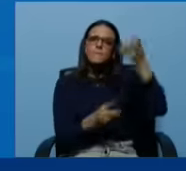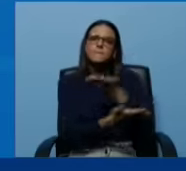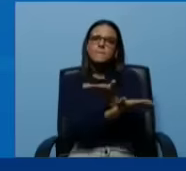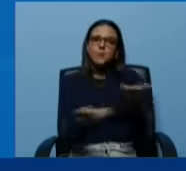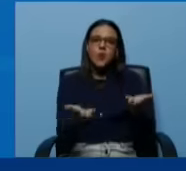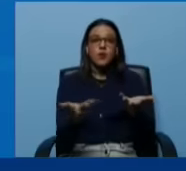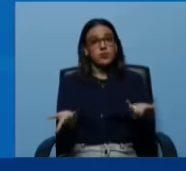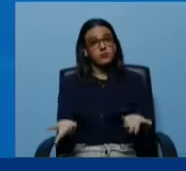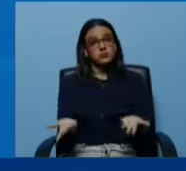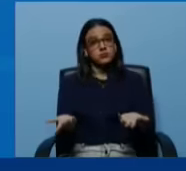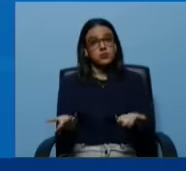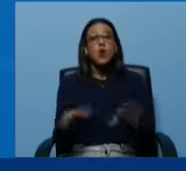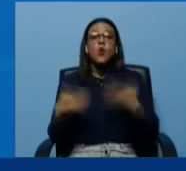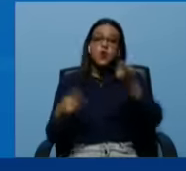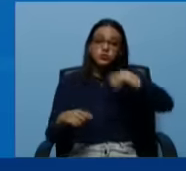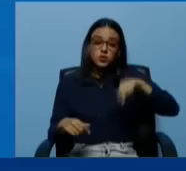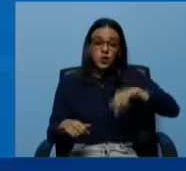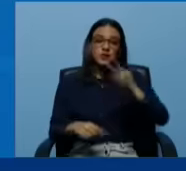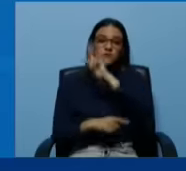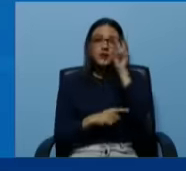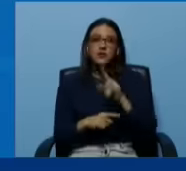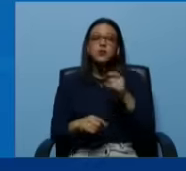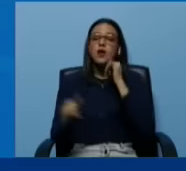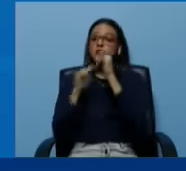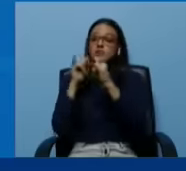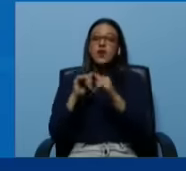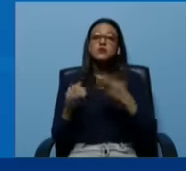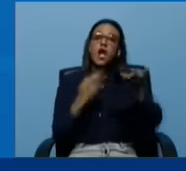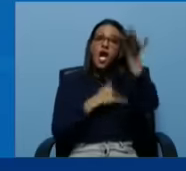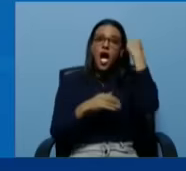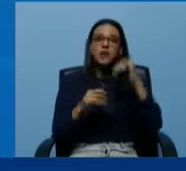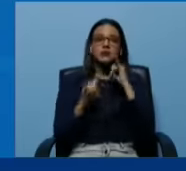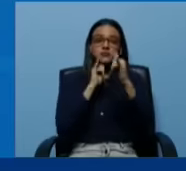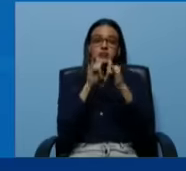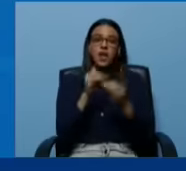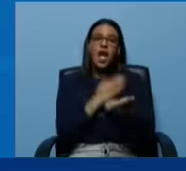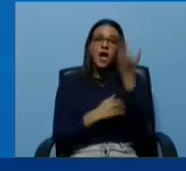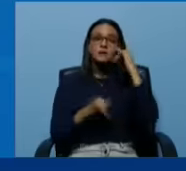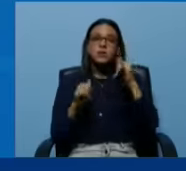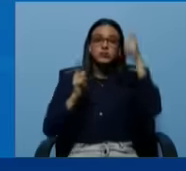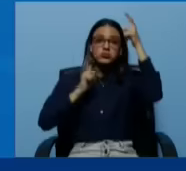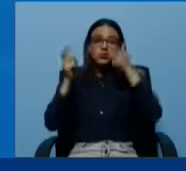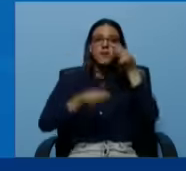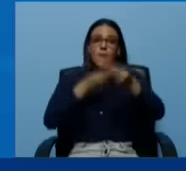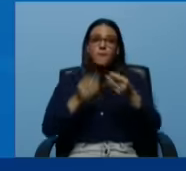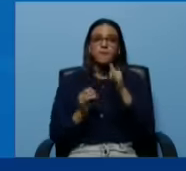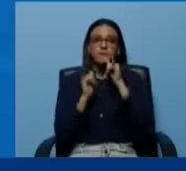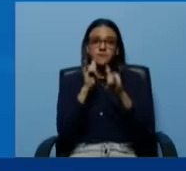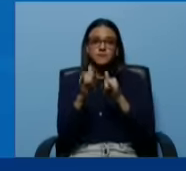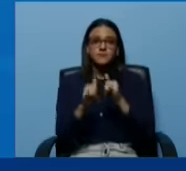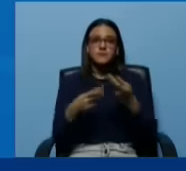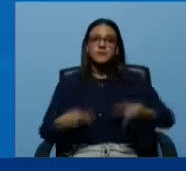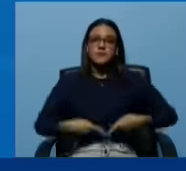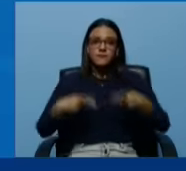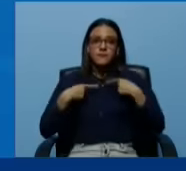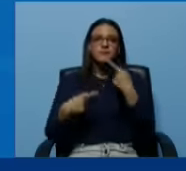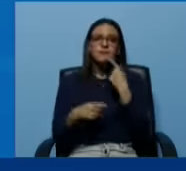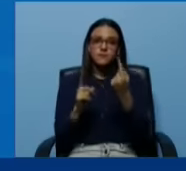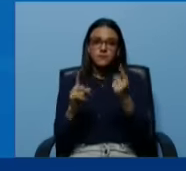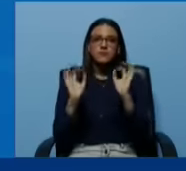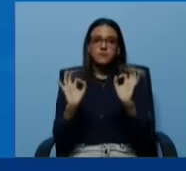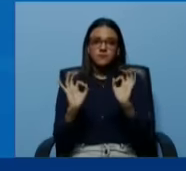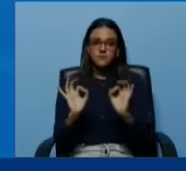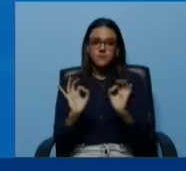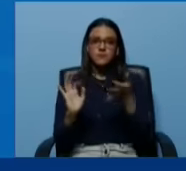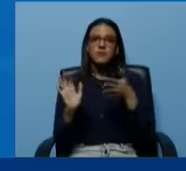Cuando en Venezuela denunciábamos esto años anteriores, y el comandante Chávez inclusive en vida lo dijo, el